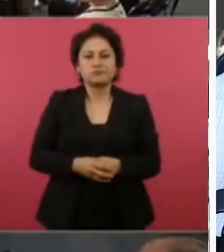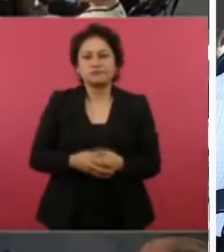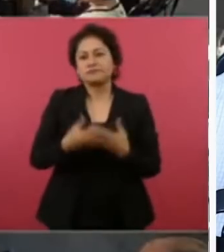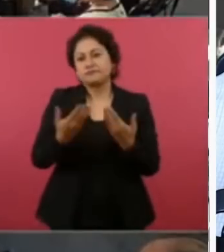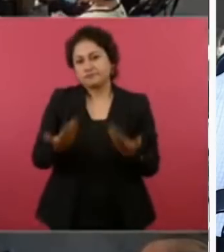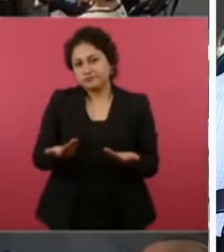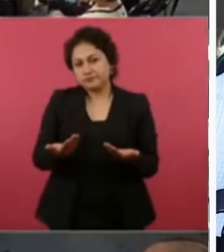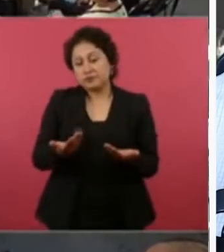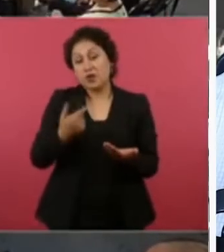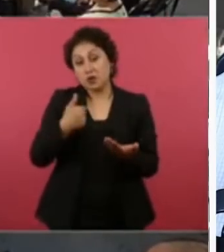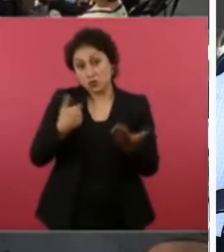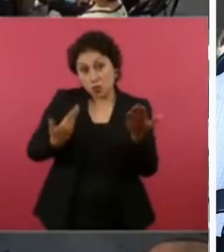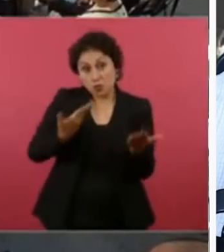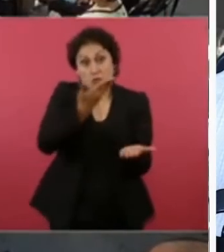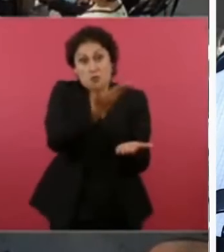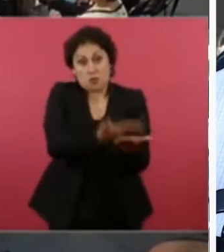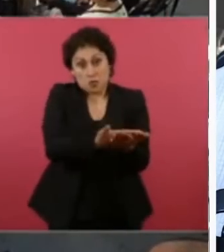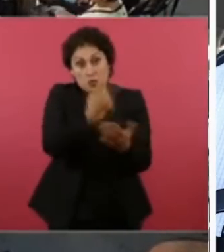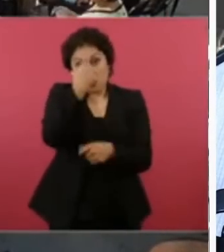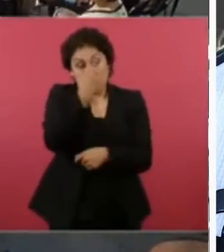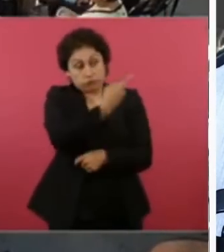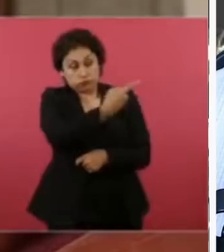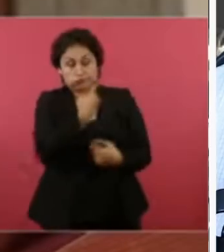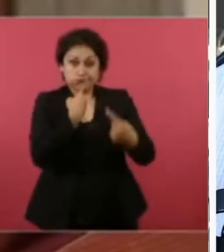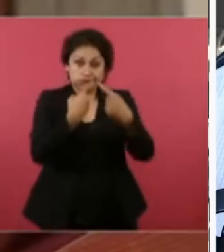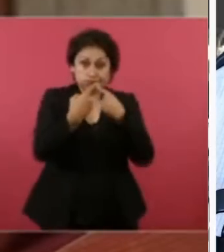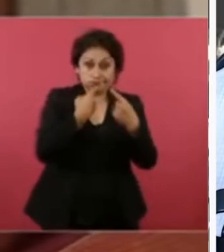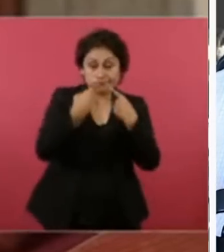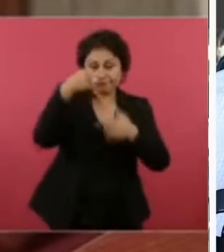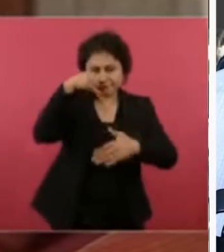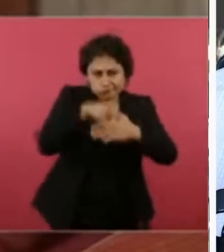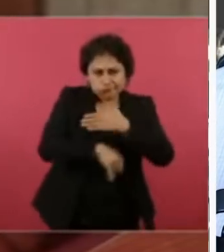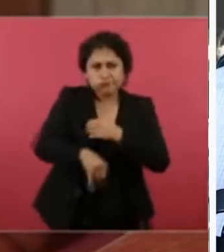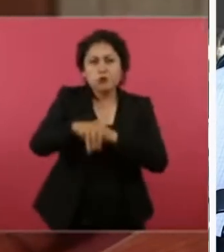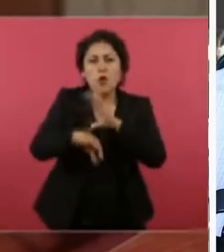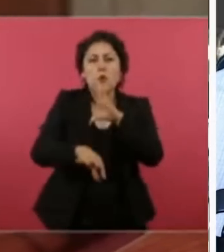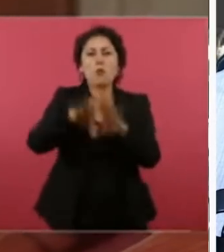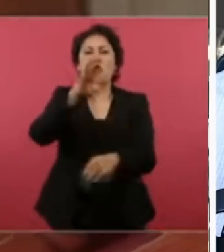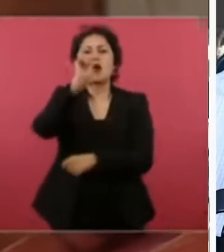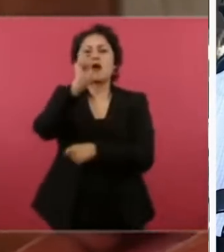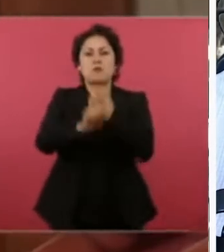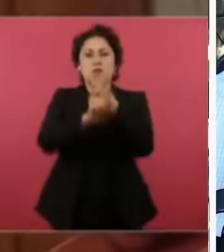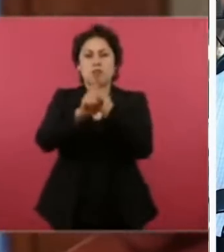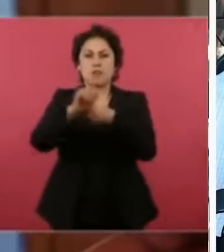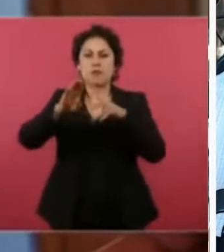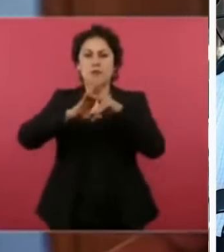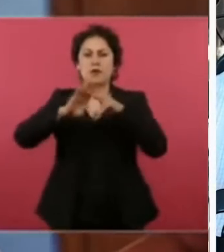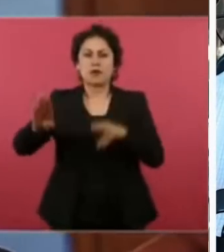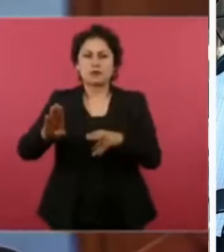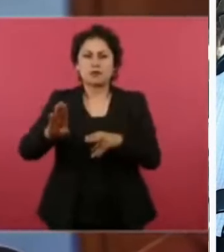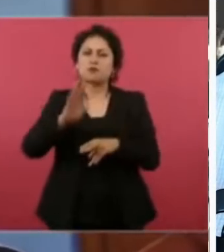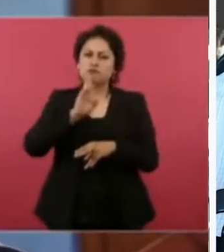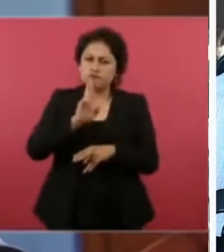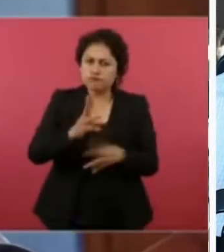ciudadano presidente, le propongo profundizar en el diálogo, buscar alternativas de fondo al problema migratorio y, por